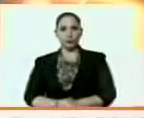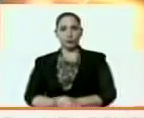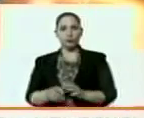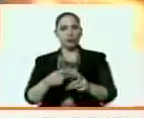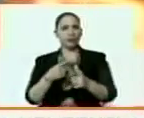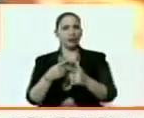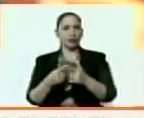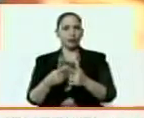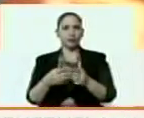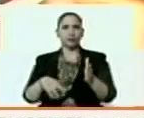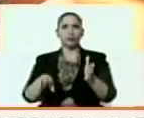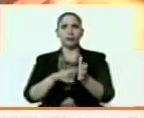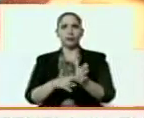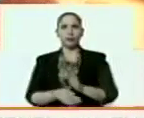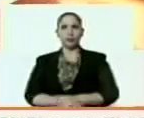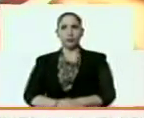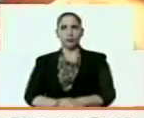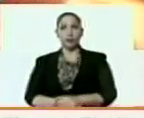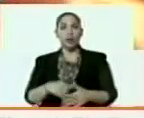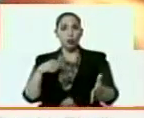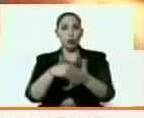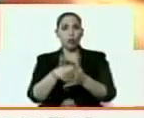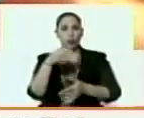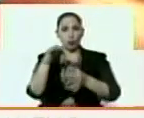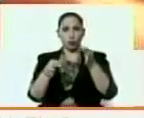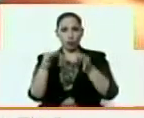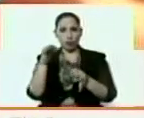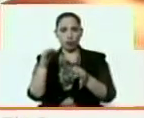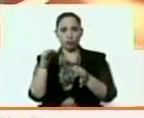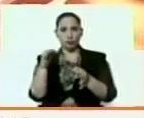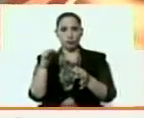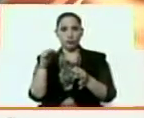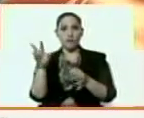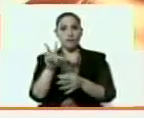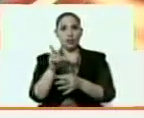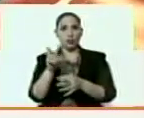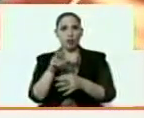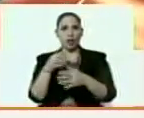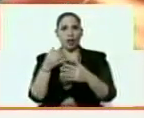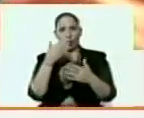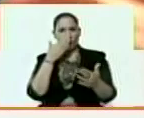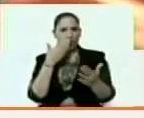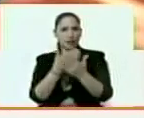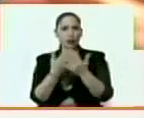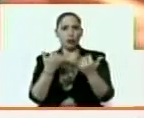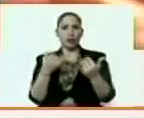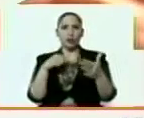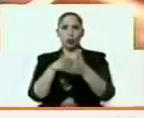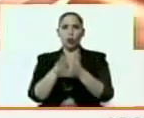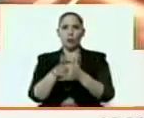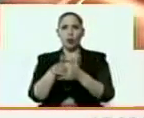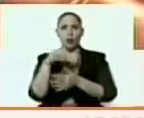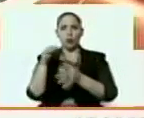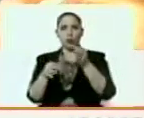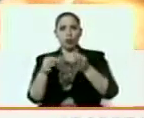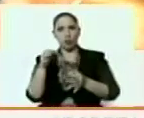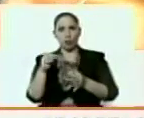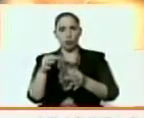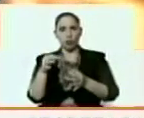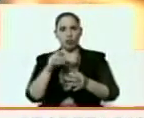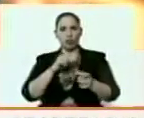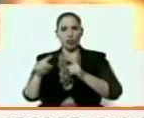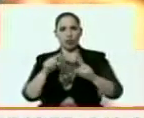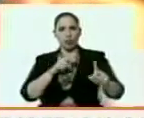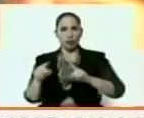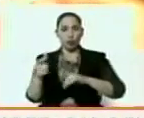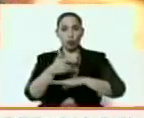te repito, es un golpe jurídico. Venezuela está enfrentando un golpe jurídico transnacional, dirigido desde